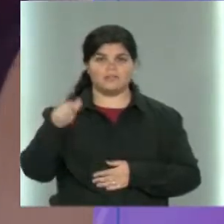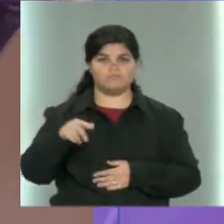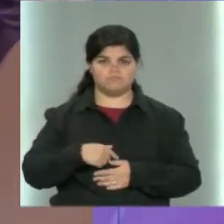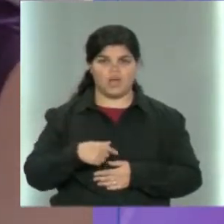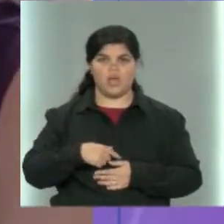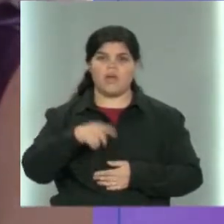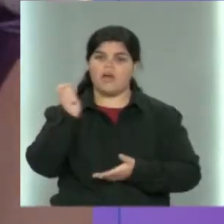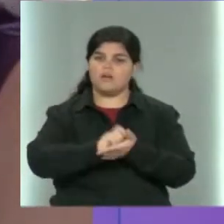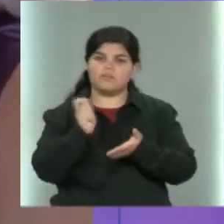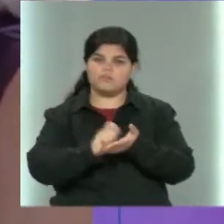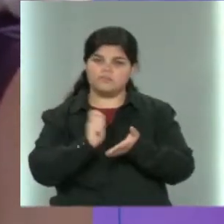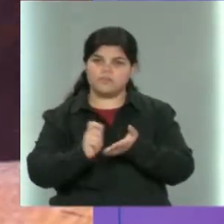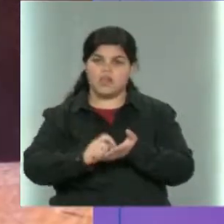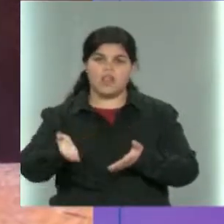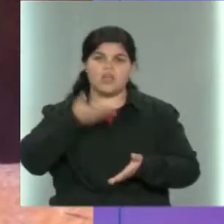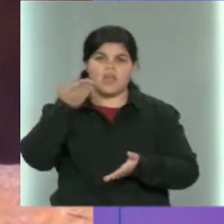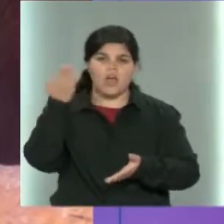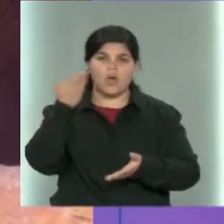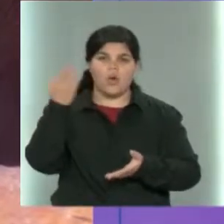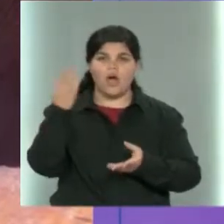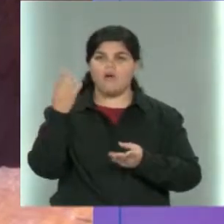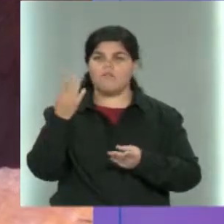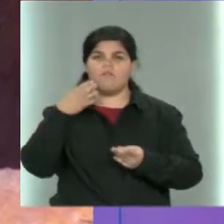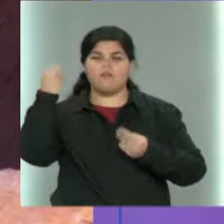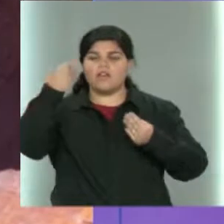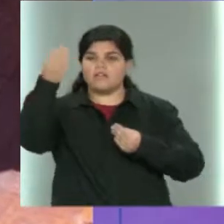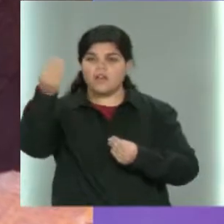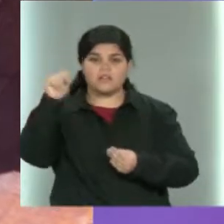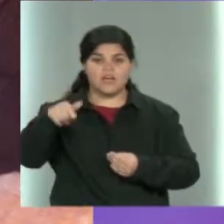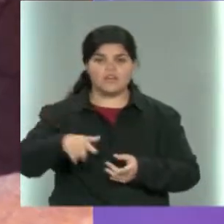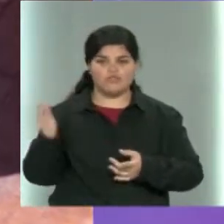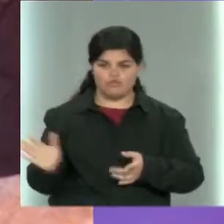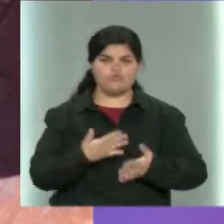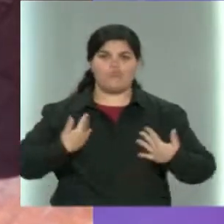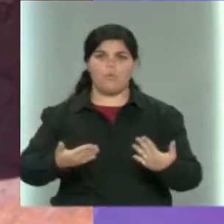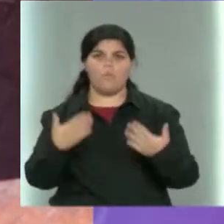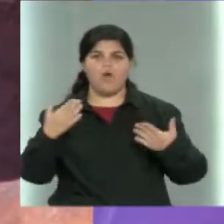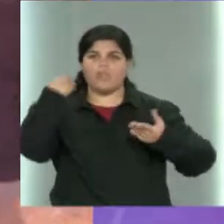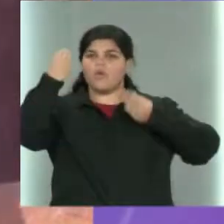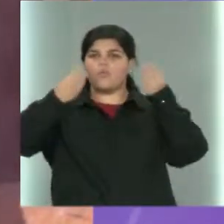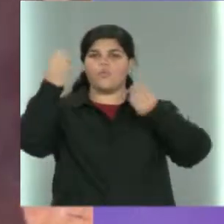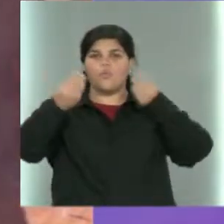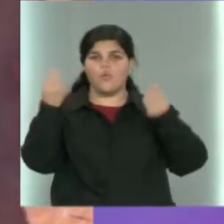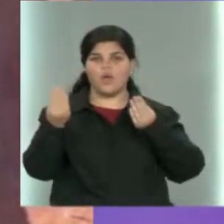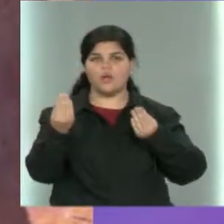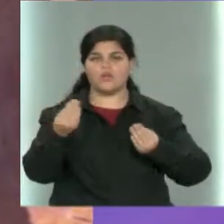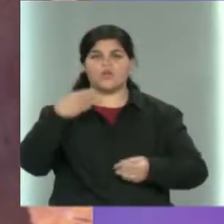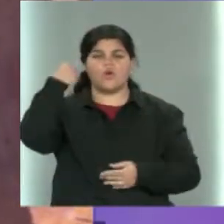la literatura fantástica es apenas nada con respecto a todo lo que somos capaces de crear, de